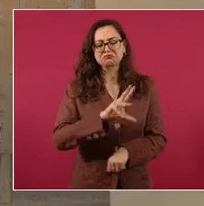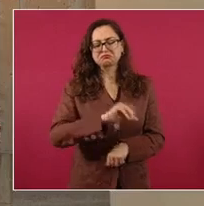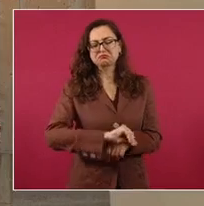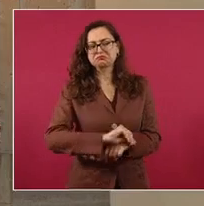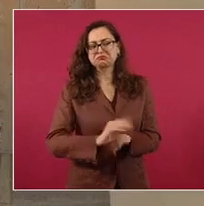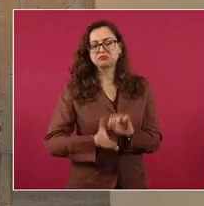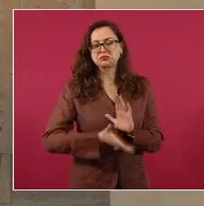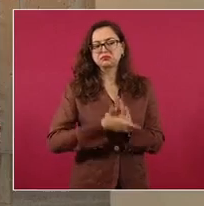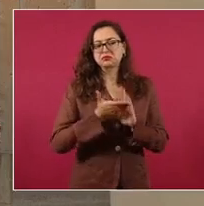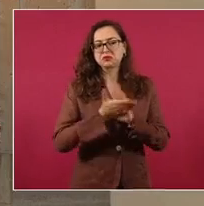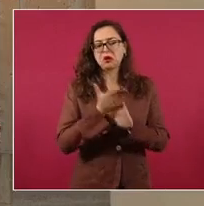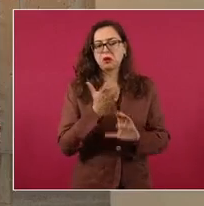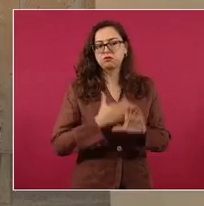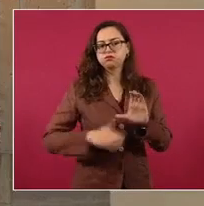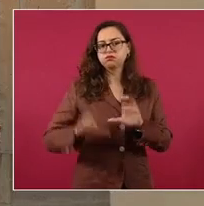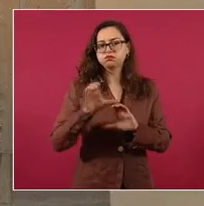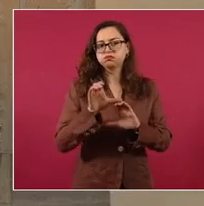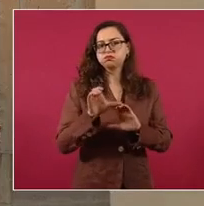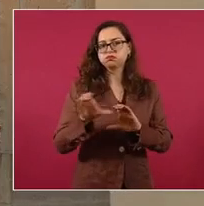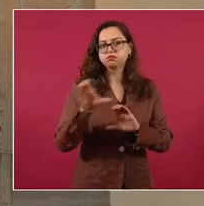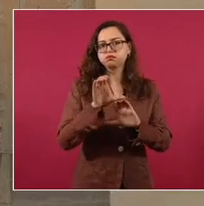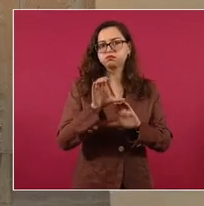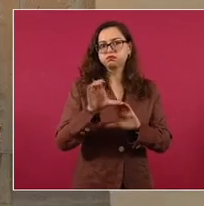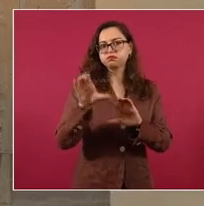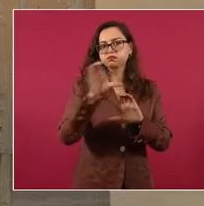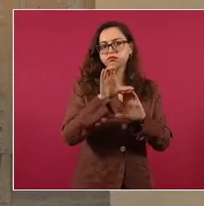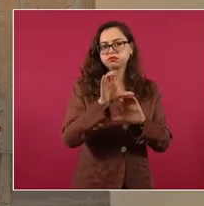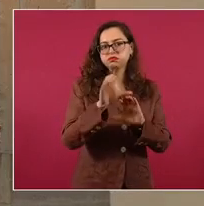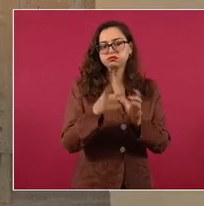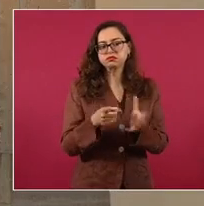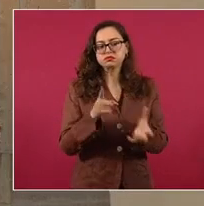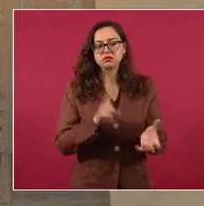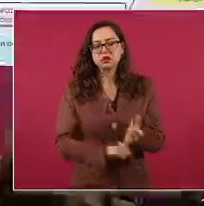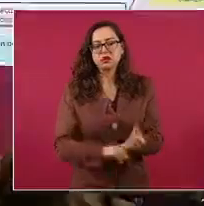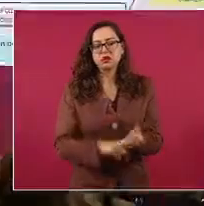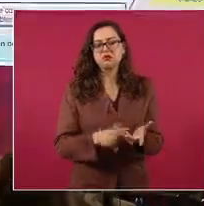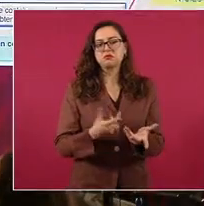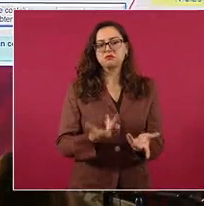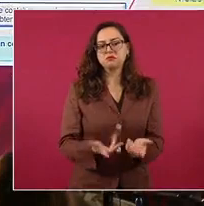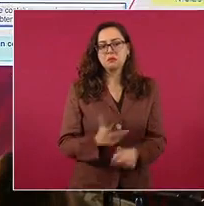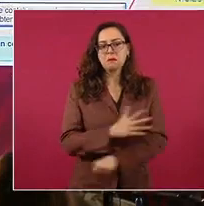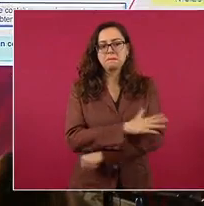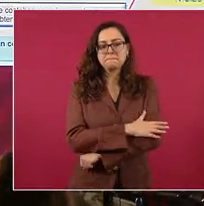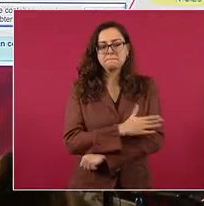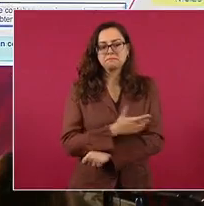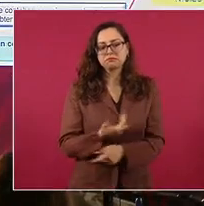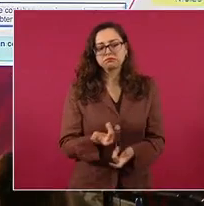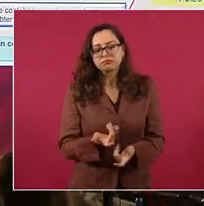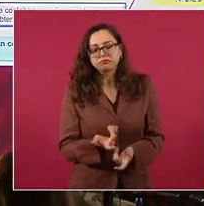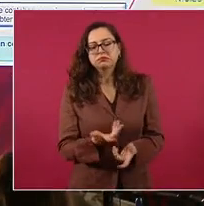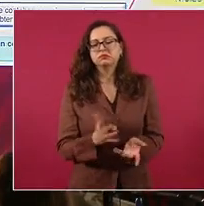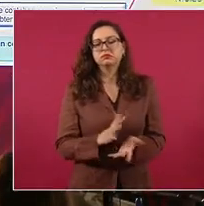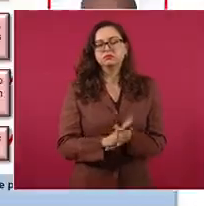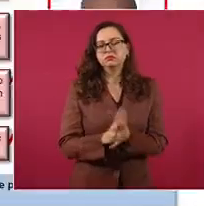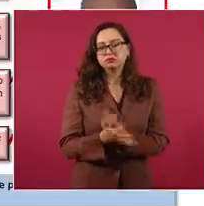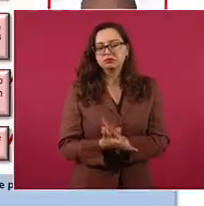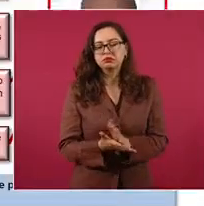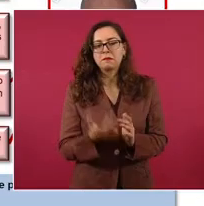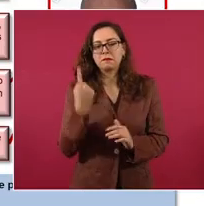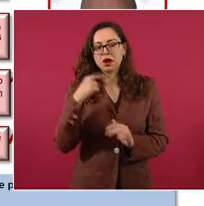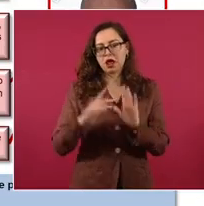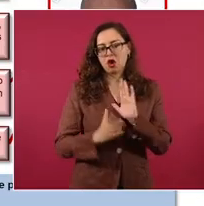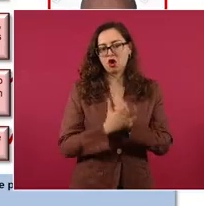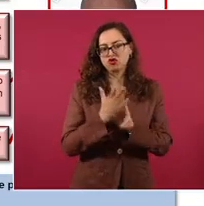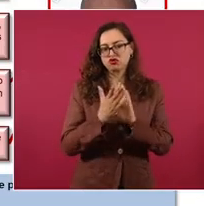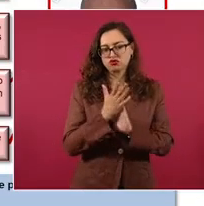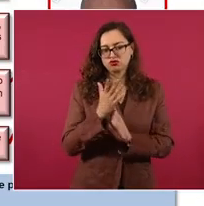construcción y permisos y traficaban influencias con constructoras y desarrollos inmobiliarios y actos